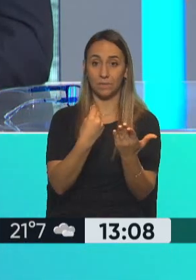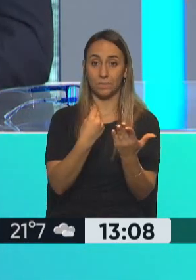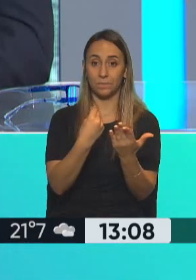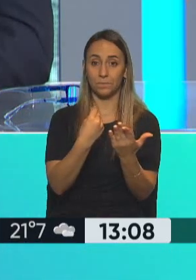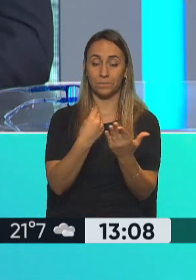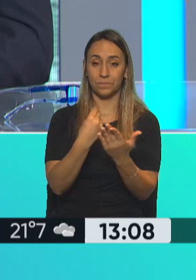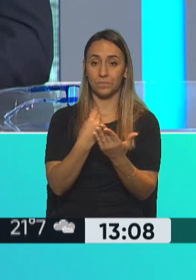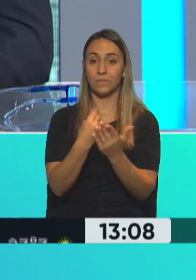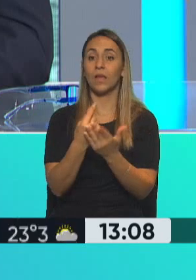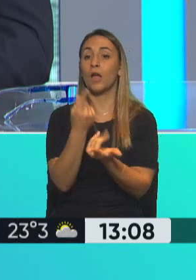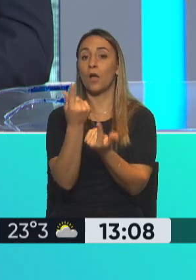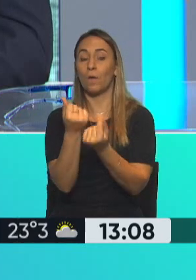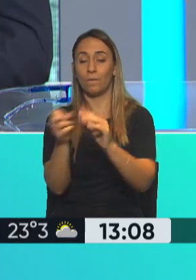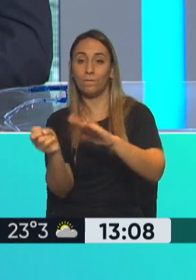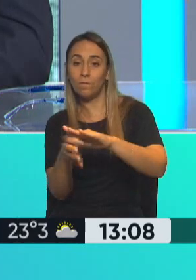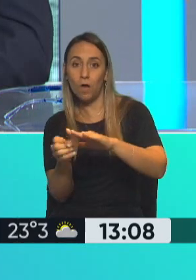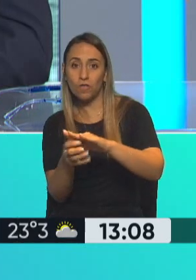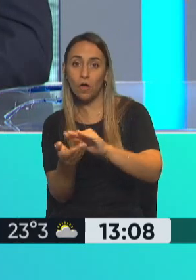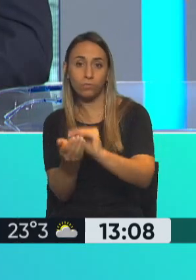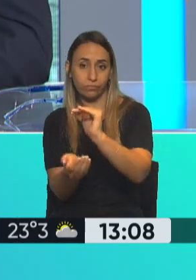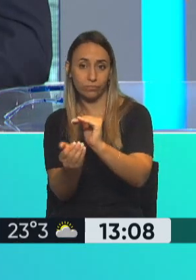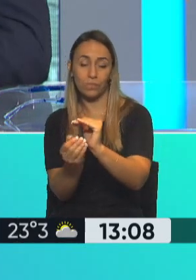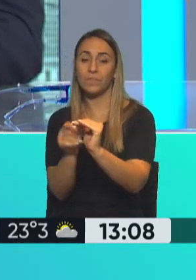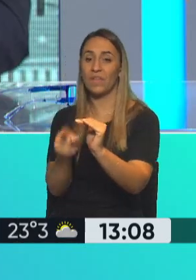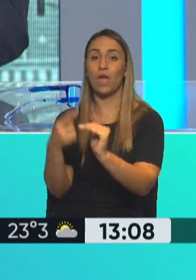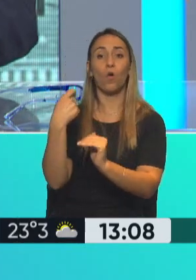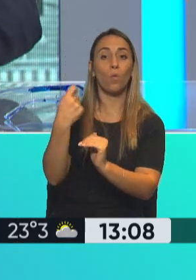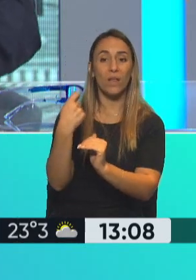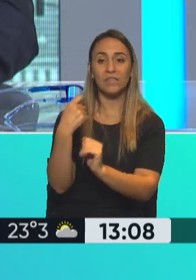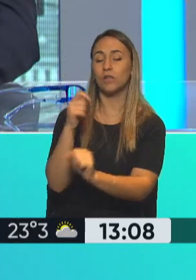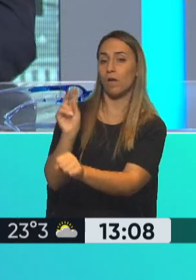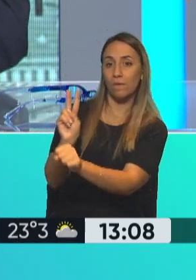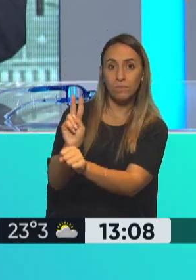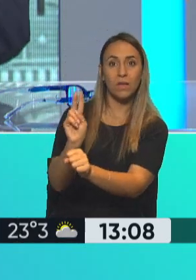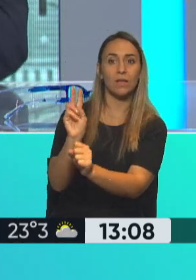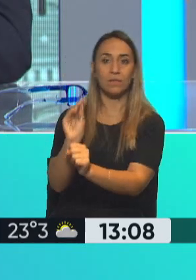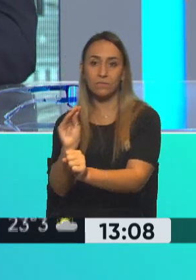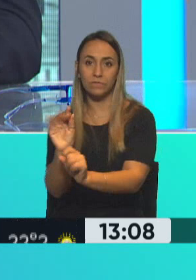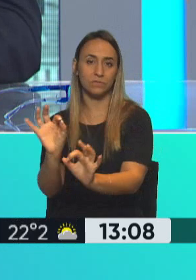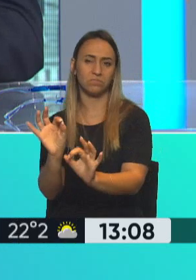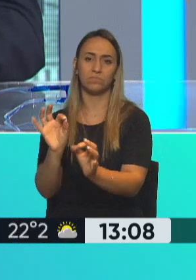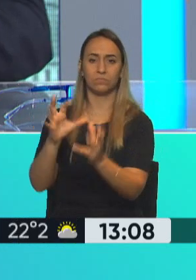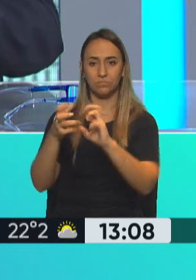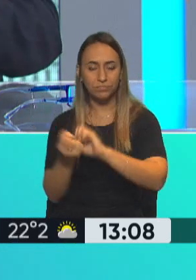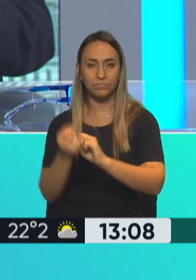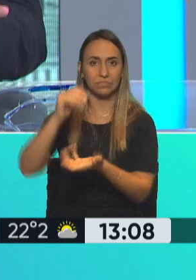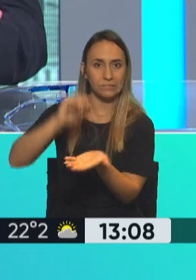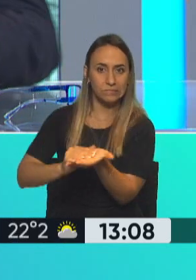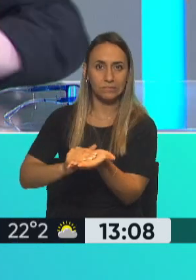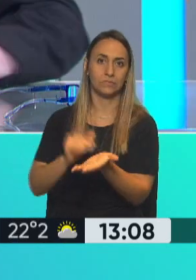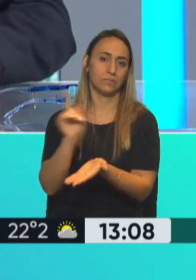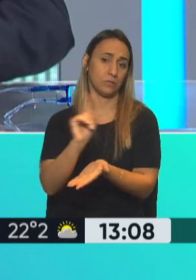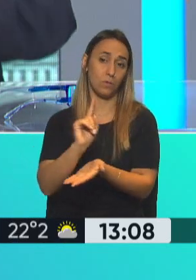al Fondo de Garantía de Sustentabilidad, mucho menos al tema de las jubilaciones, porque hace la aclaración que lo que significa el